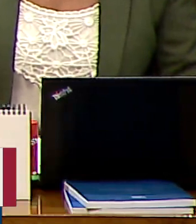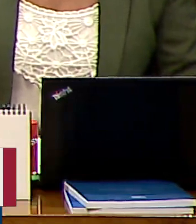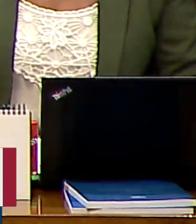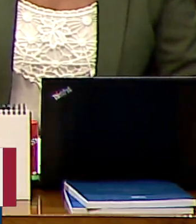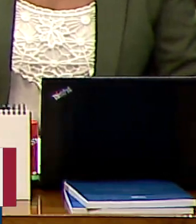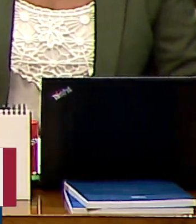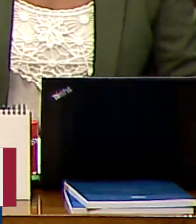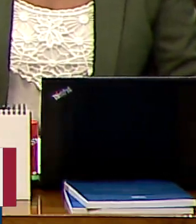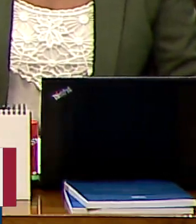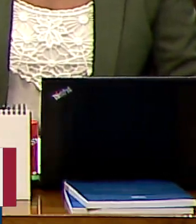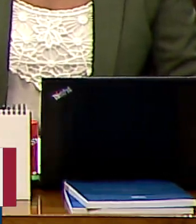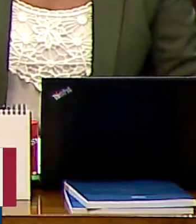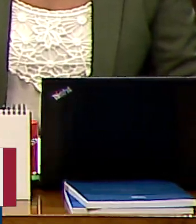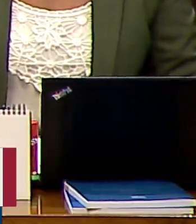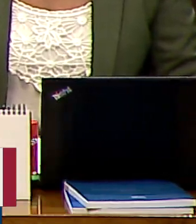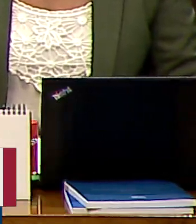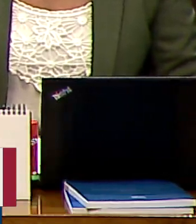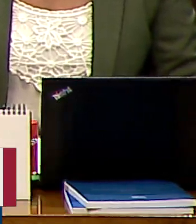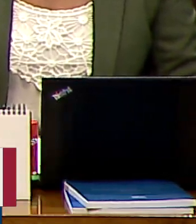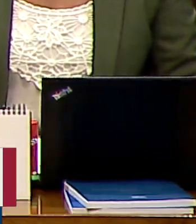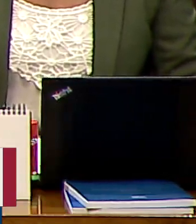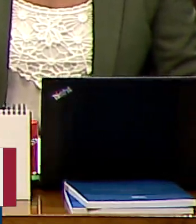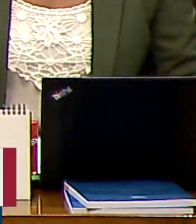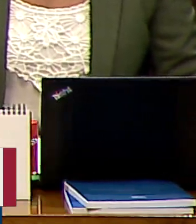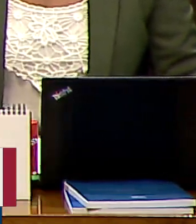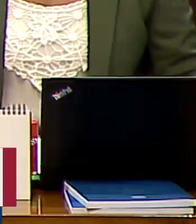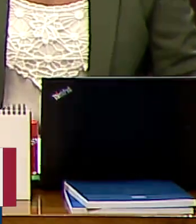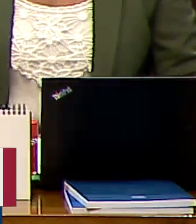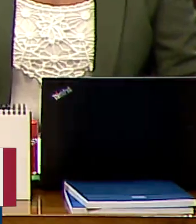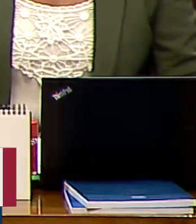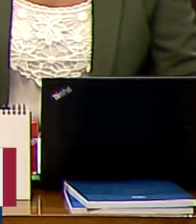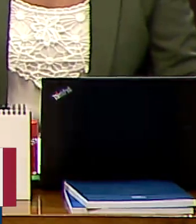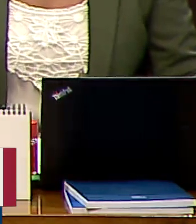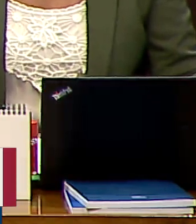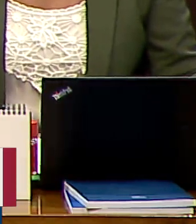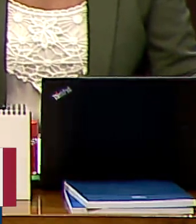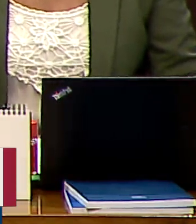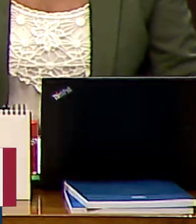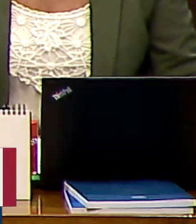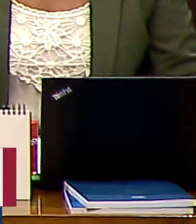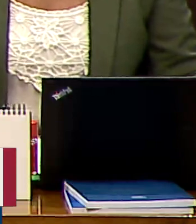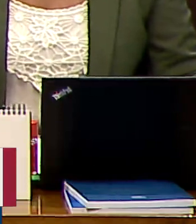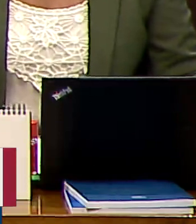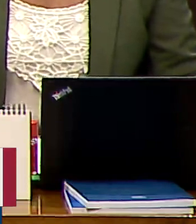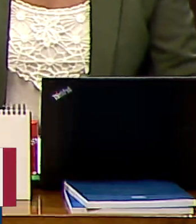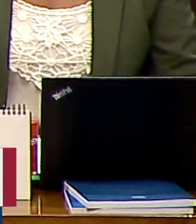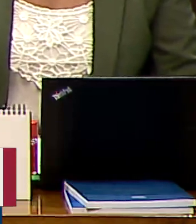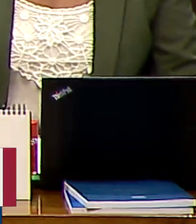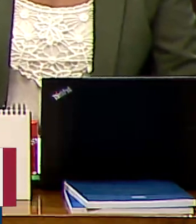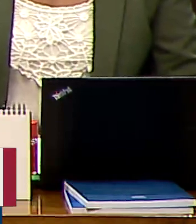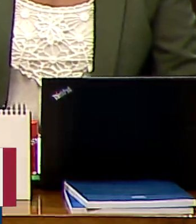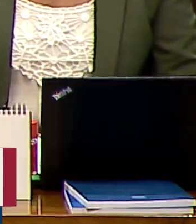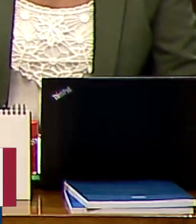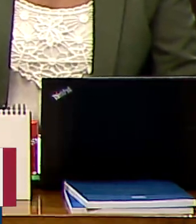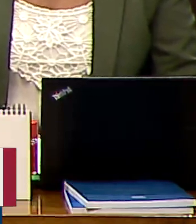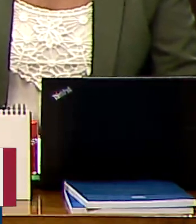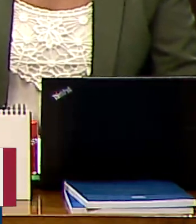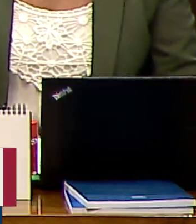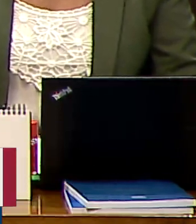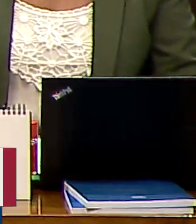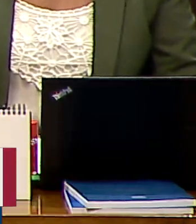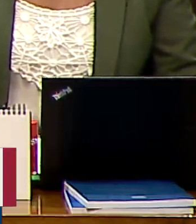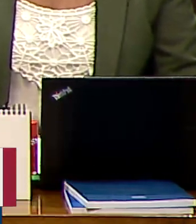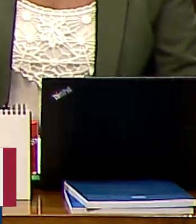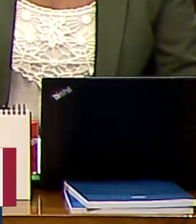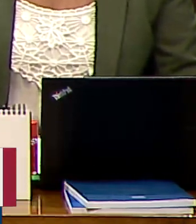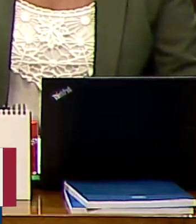del Colegio María Luisa Fabres Vergara, el sector Los Quillayes de la comuna de Las Cabras, en la sexta región,